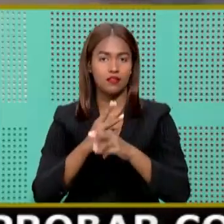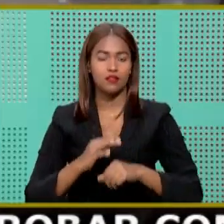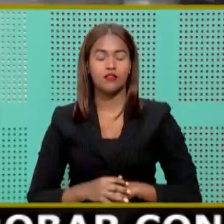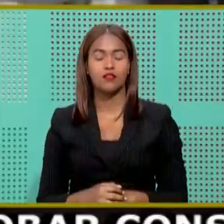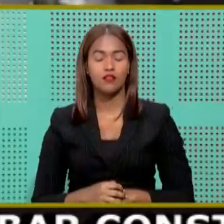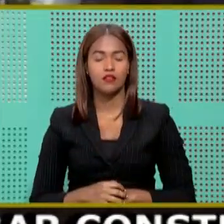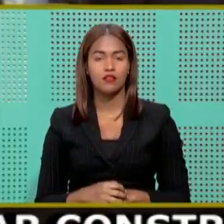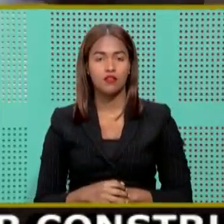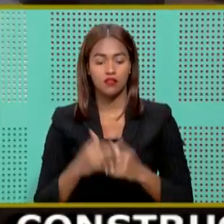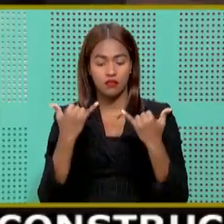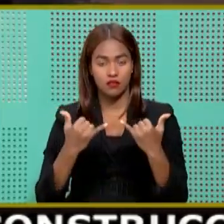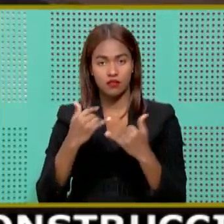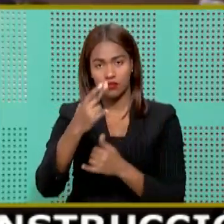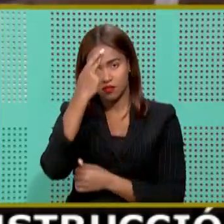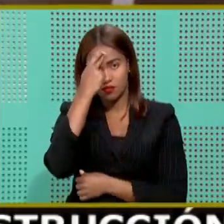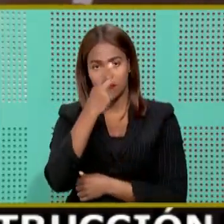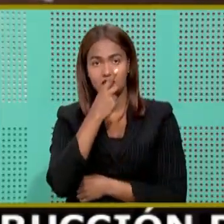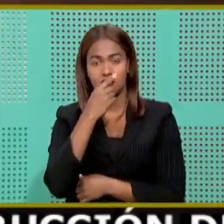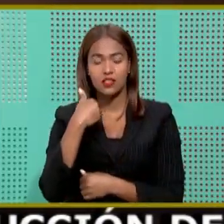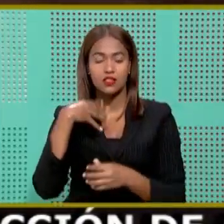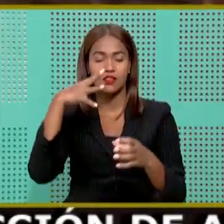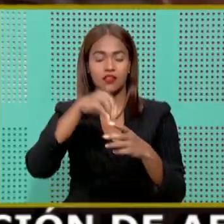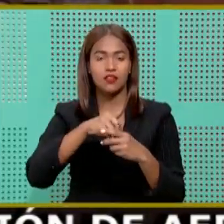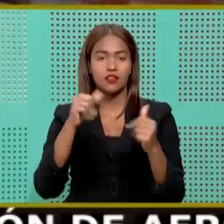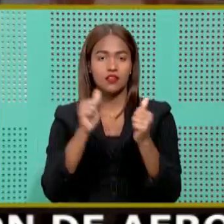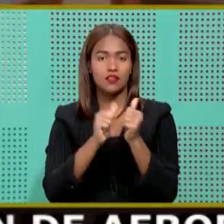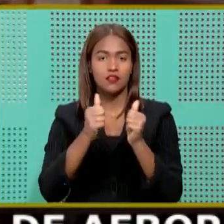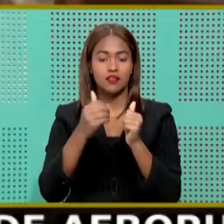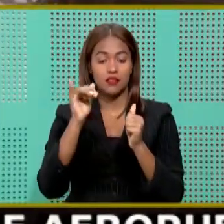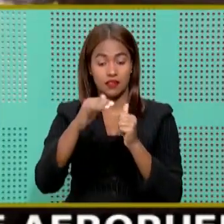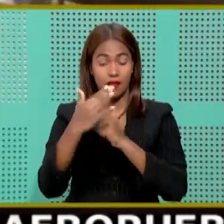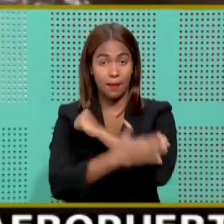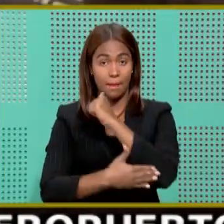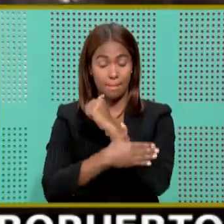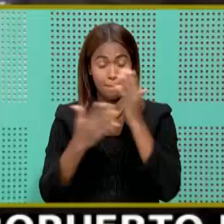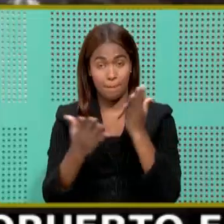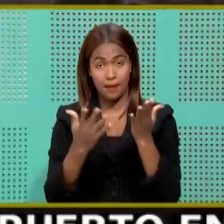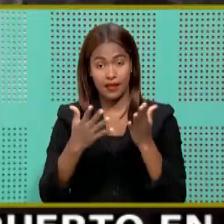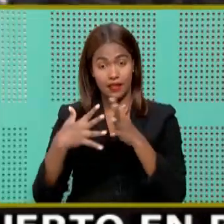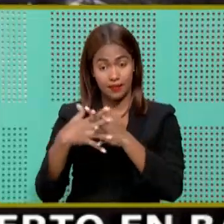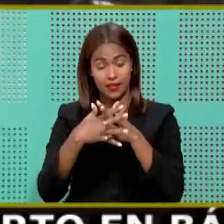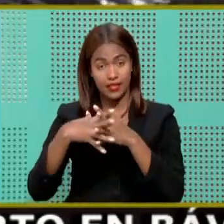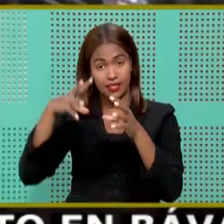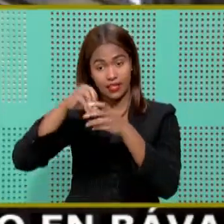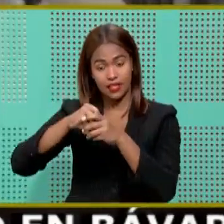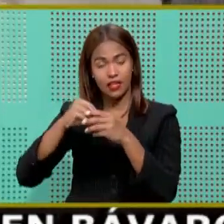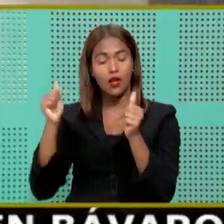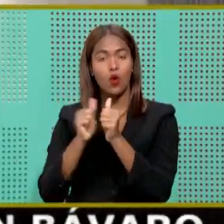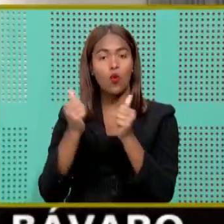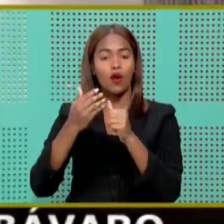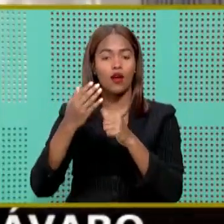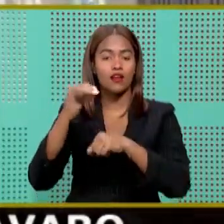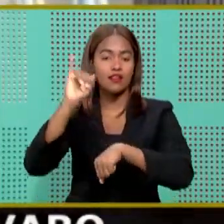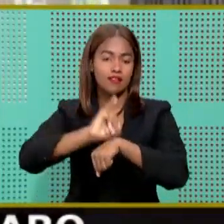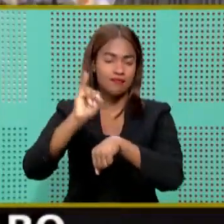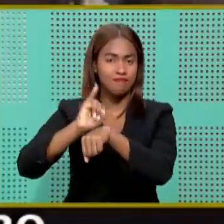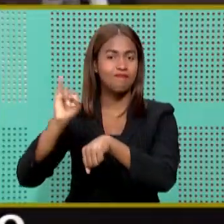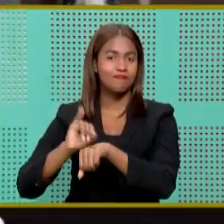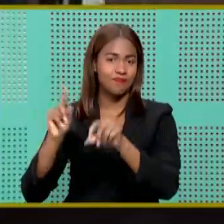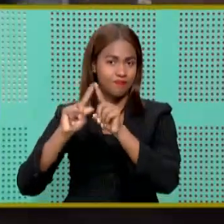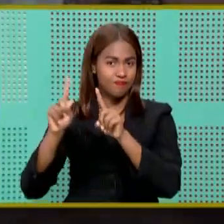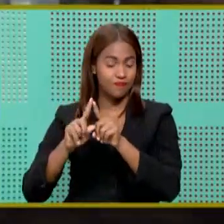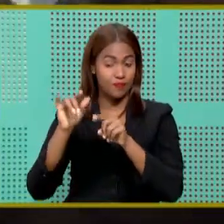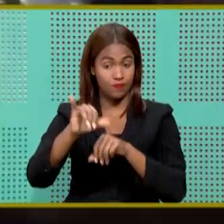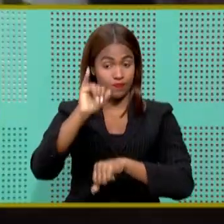Ahora, la República Dominicana forma parte del selecto grupo de países de América Latina con santuarios cristocéntricos. Este